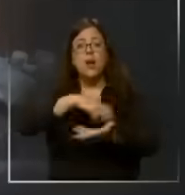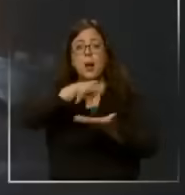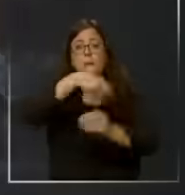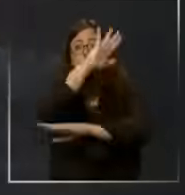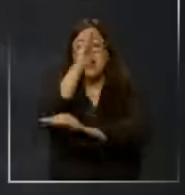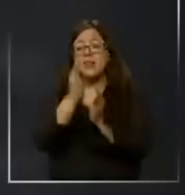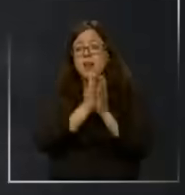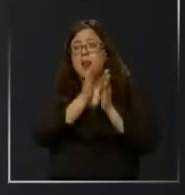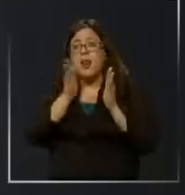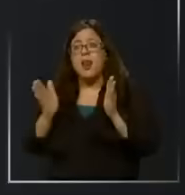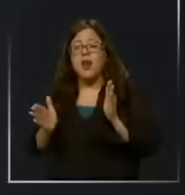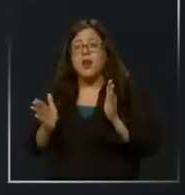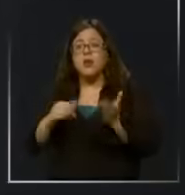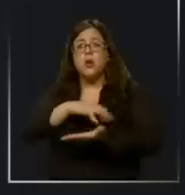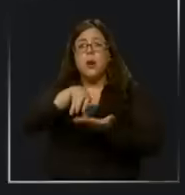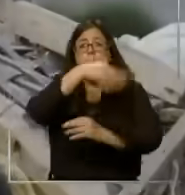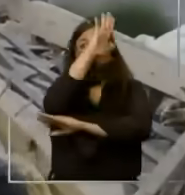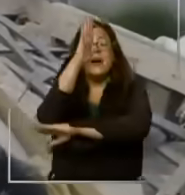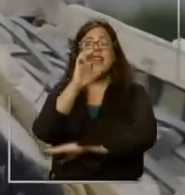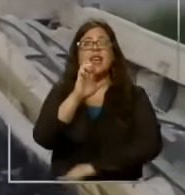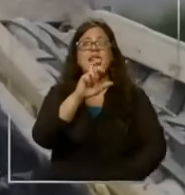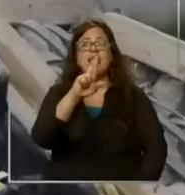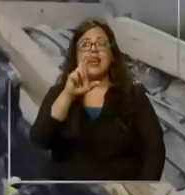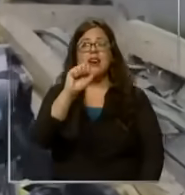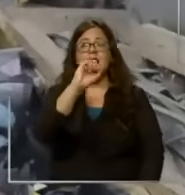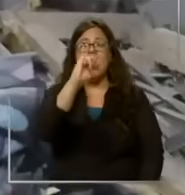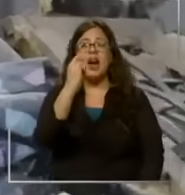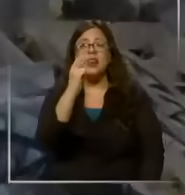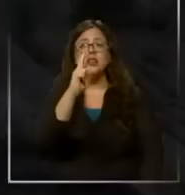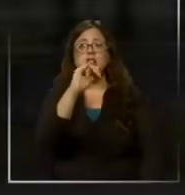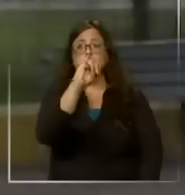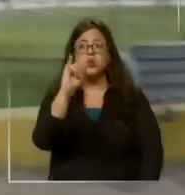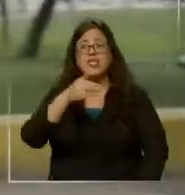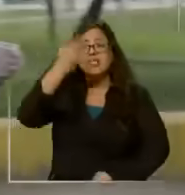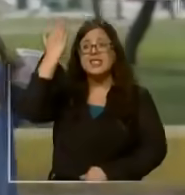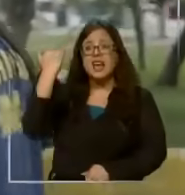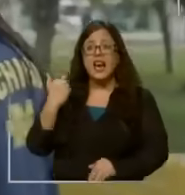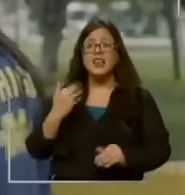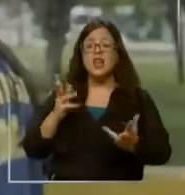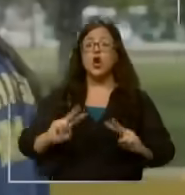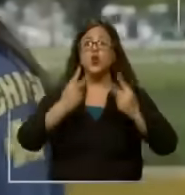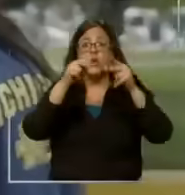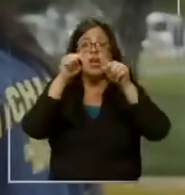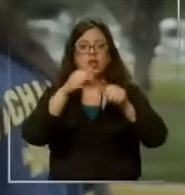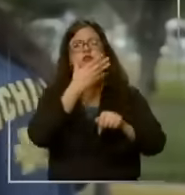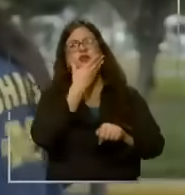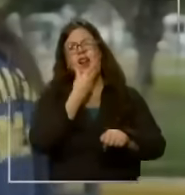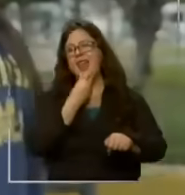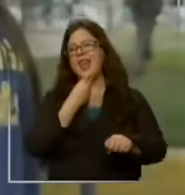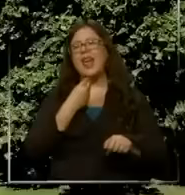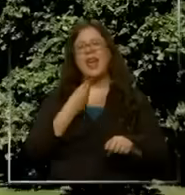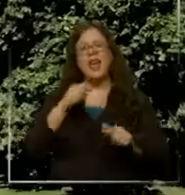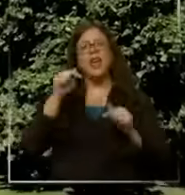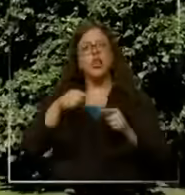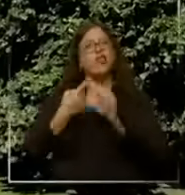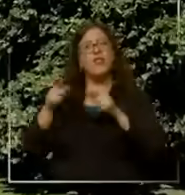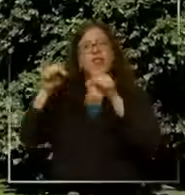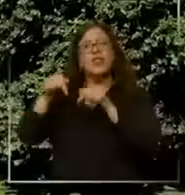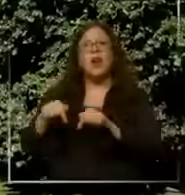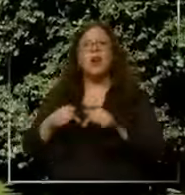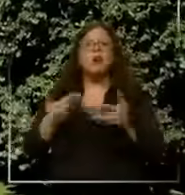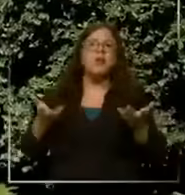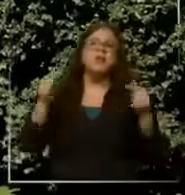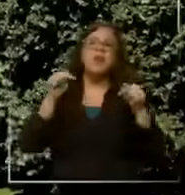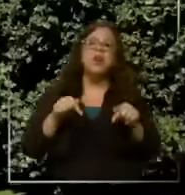que está al lado, el Parque Lorrazuriz. Aquí cuando recién armaron este parque era más bonito de lo que se ve ahora. Pucha, aquí